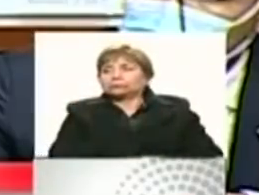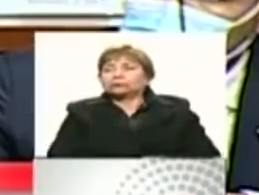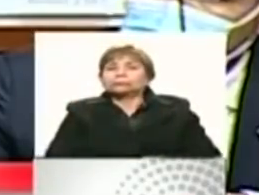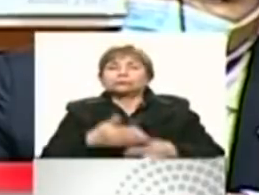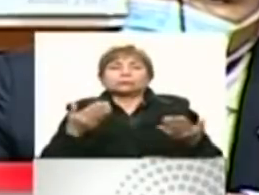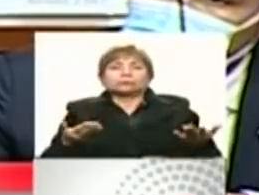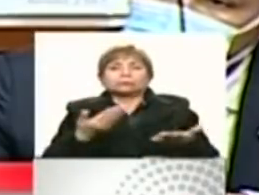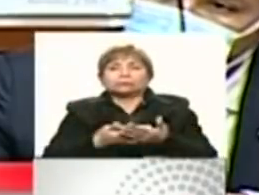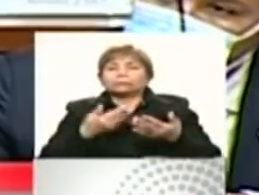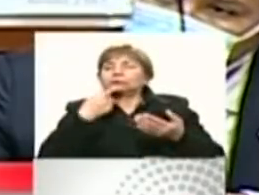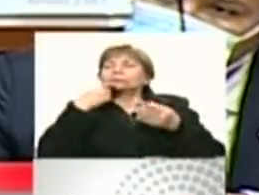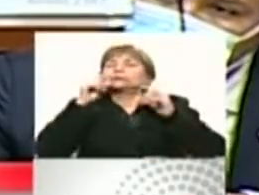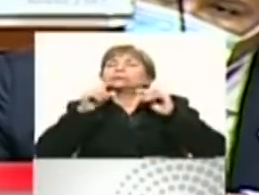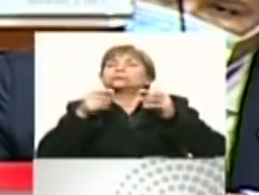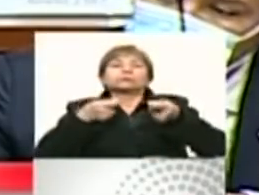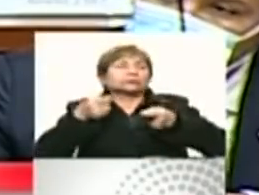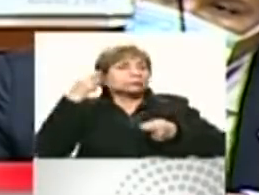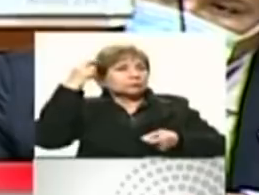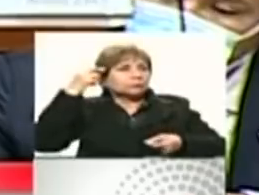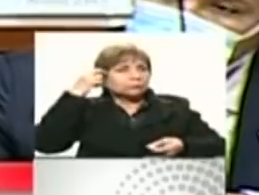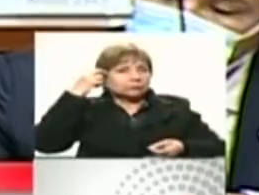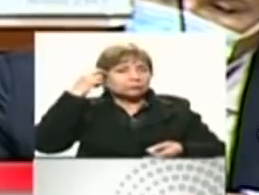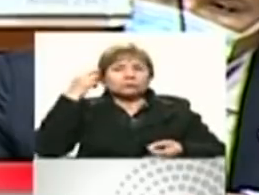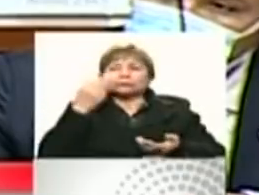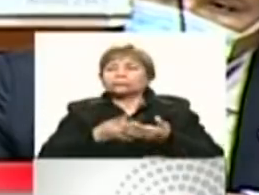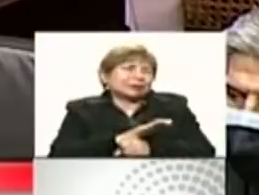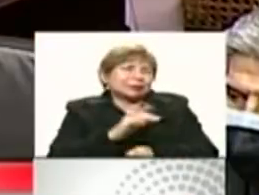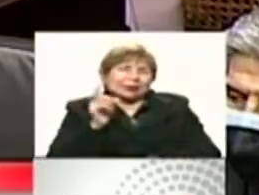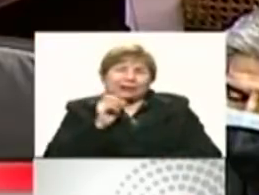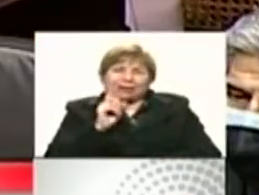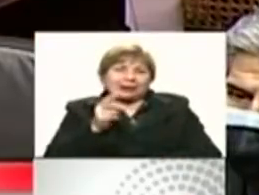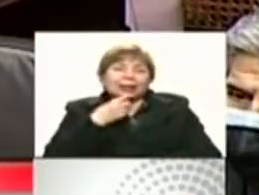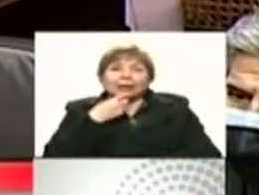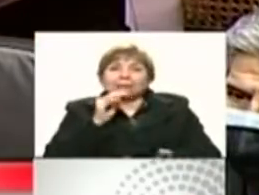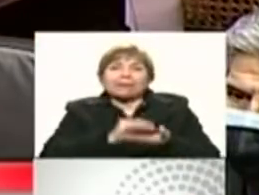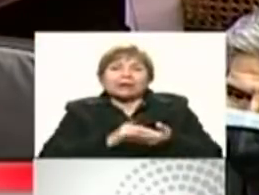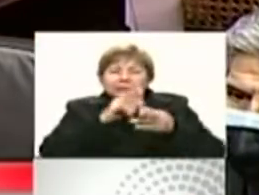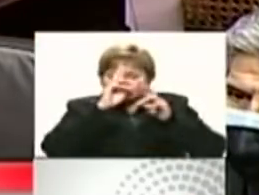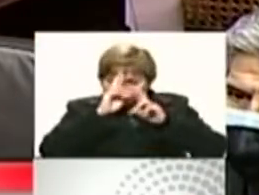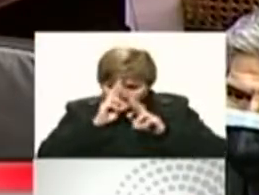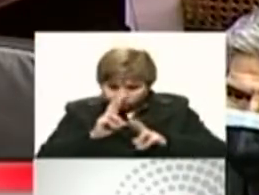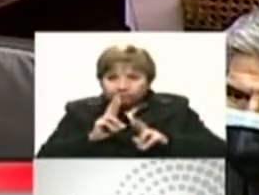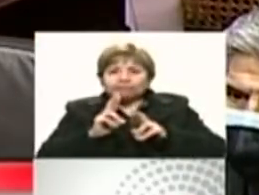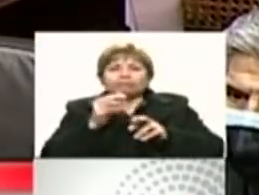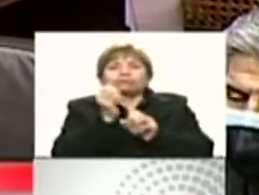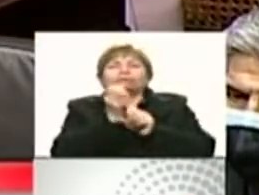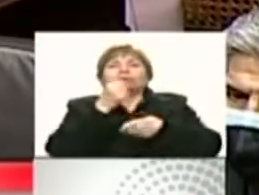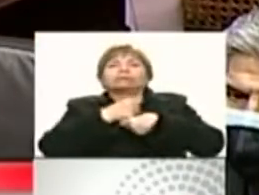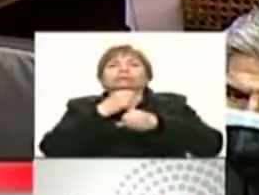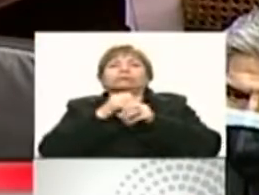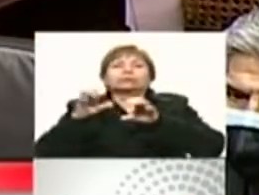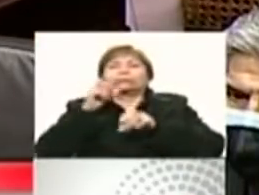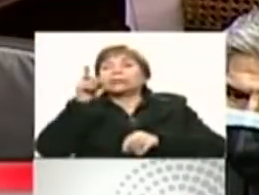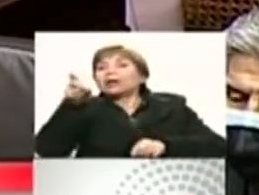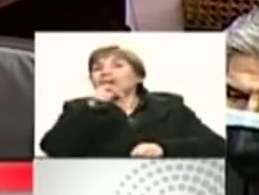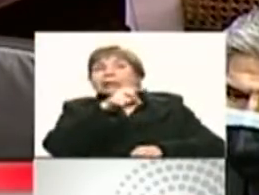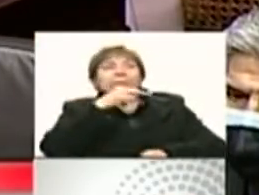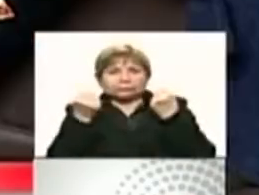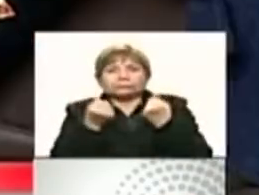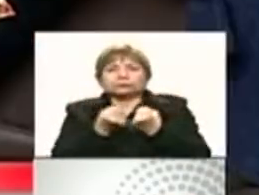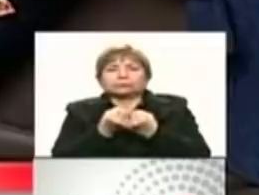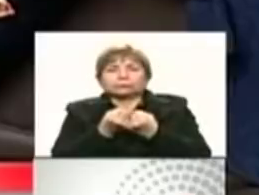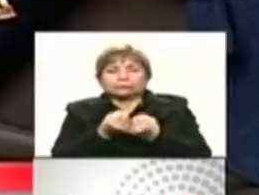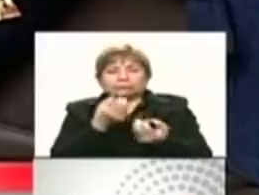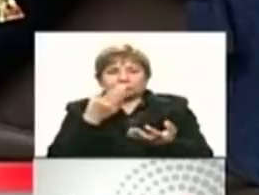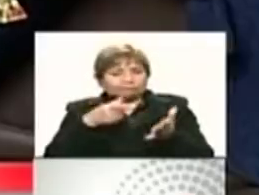¿ya la decisión está tomada o ella puede depender verdaderamente de las respuestas que aporte Guido